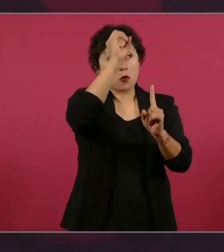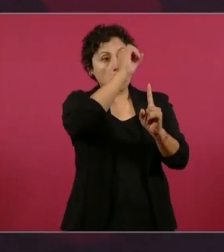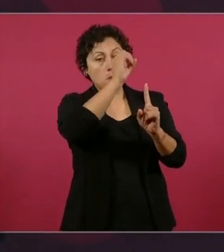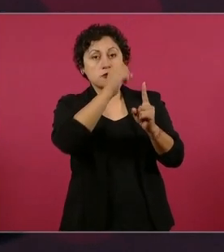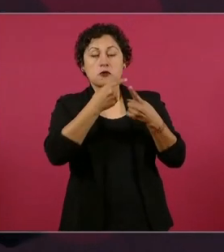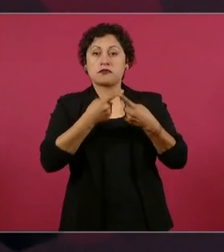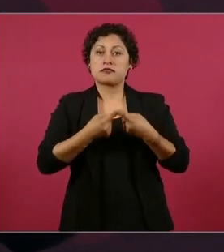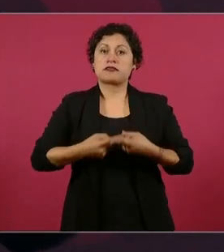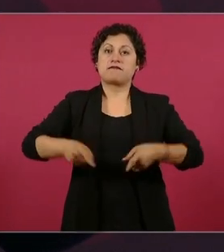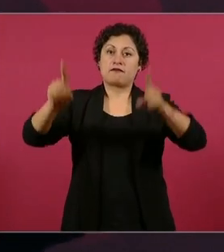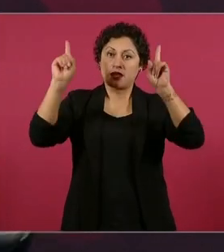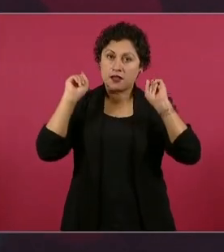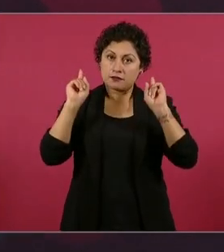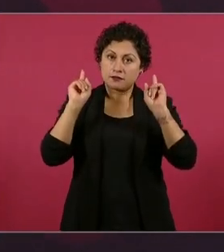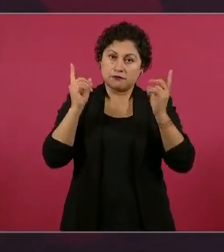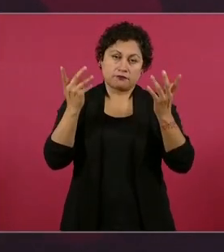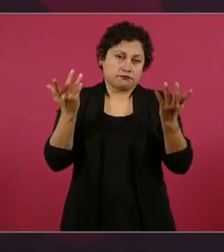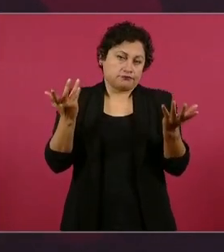Una mujer puede tener